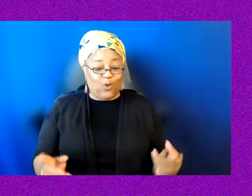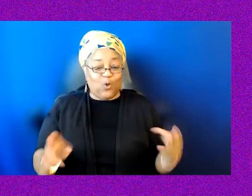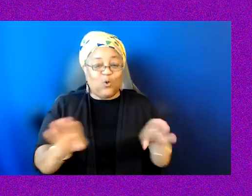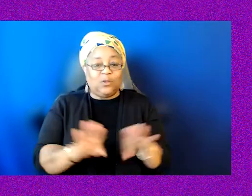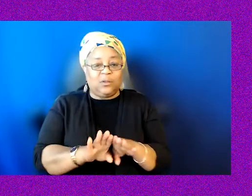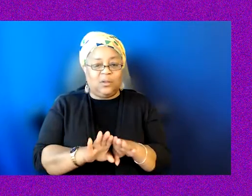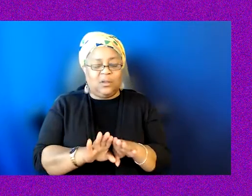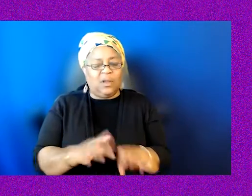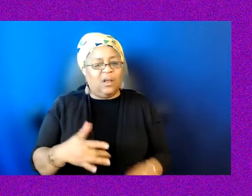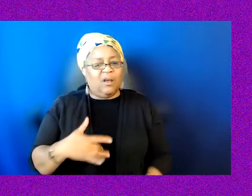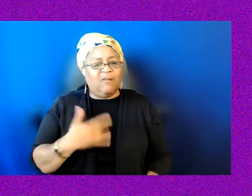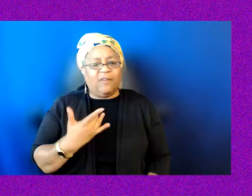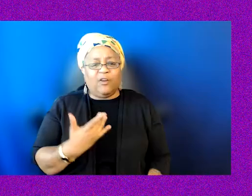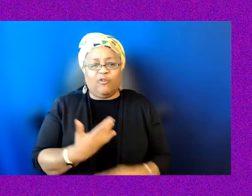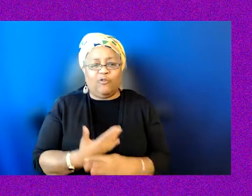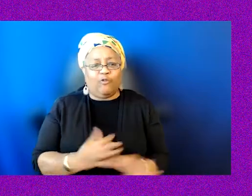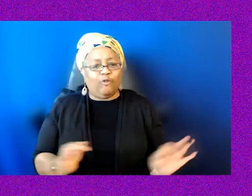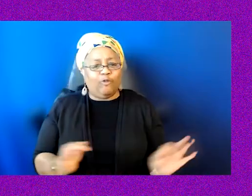decir una oración de cierre.